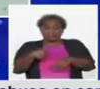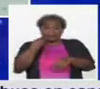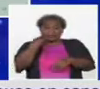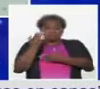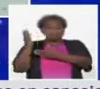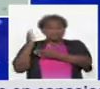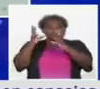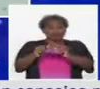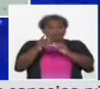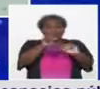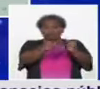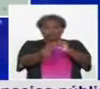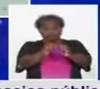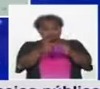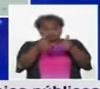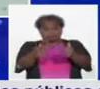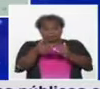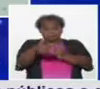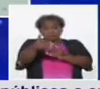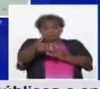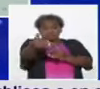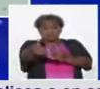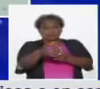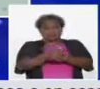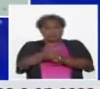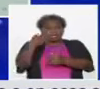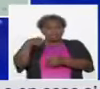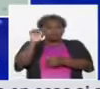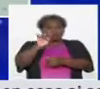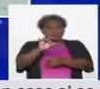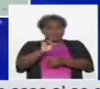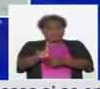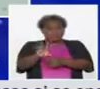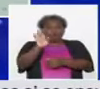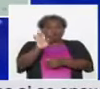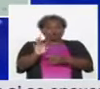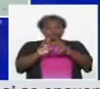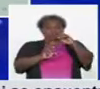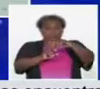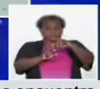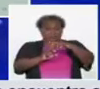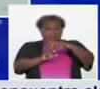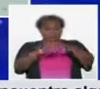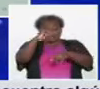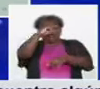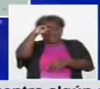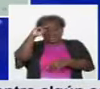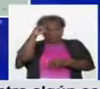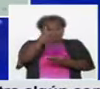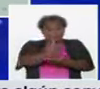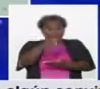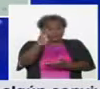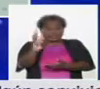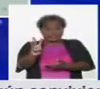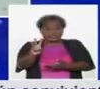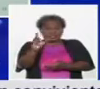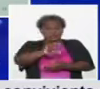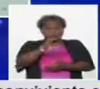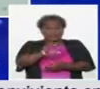los próximos días. 15 ayer, 8 en Trinidad, Santi Espíritu municipio 3, Cabaiguán